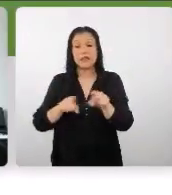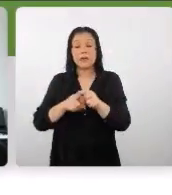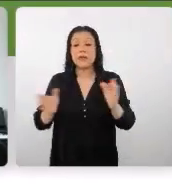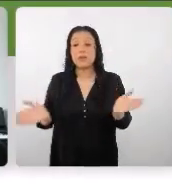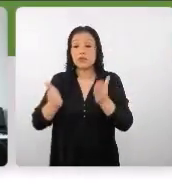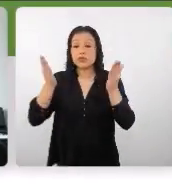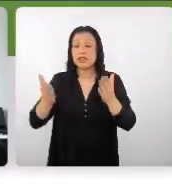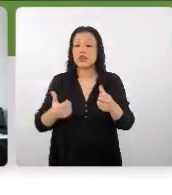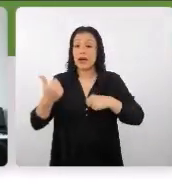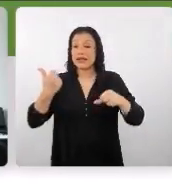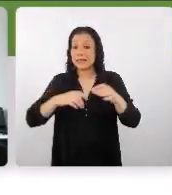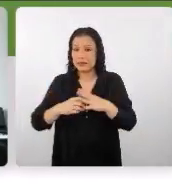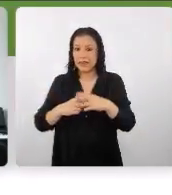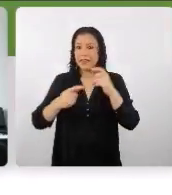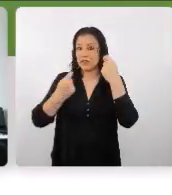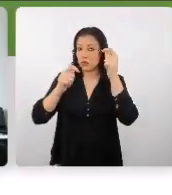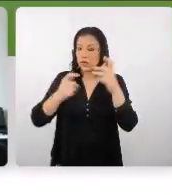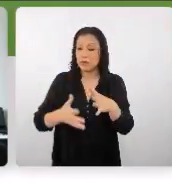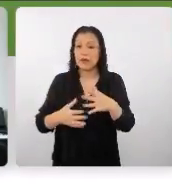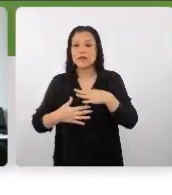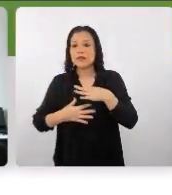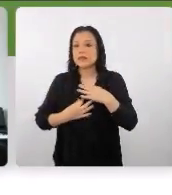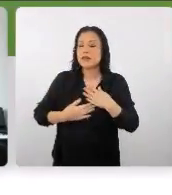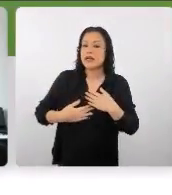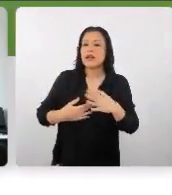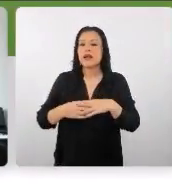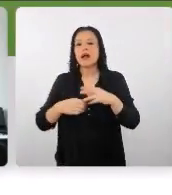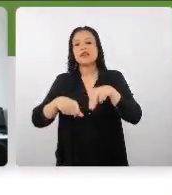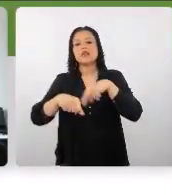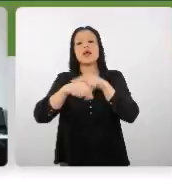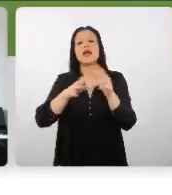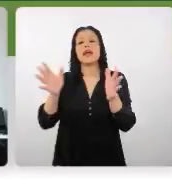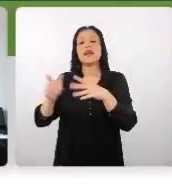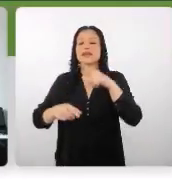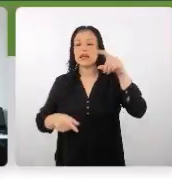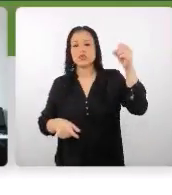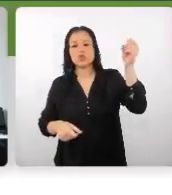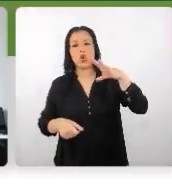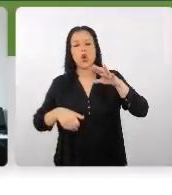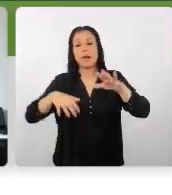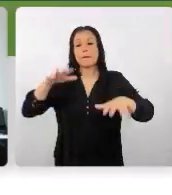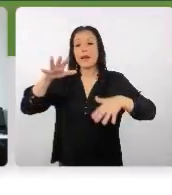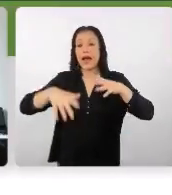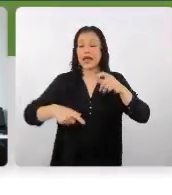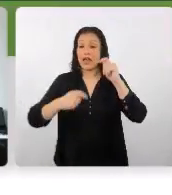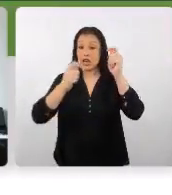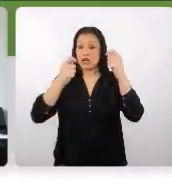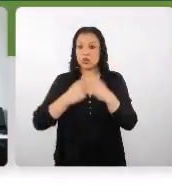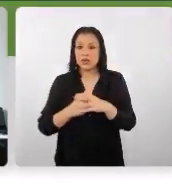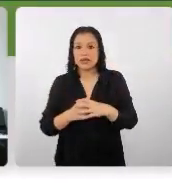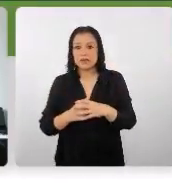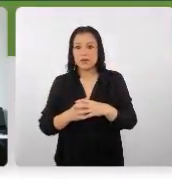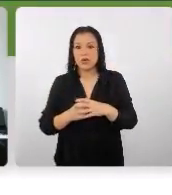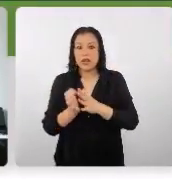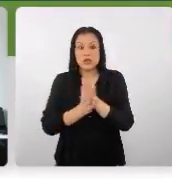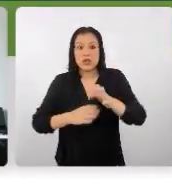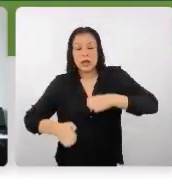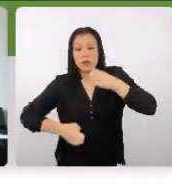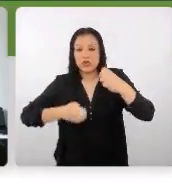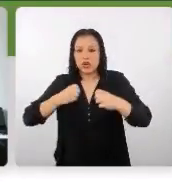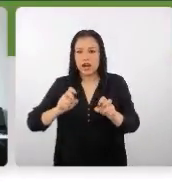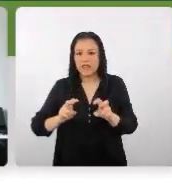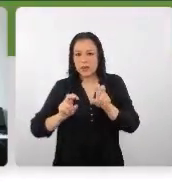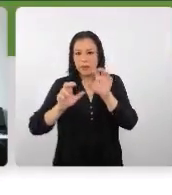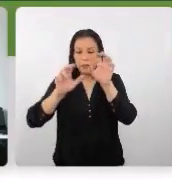turismo que más los llaman: naturaleza, sol, playa, turismo de aventura, turismo comunitario.